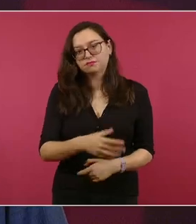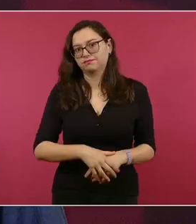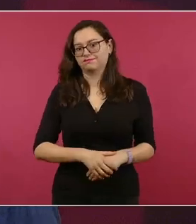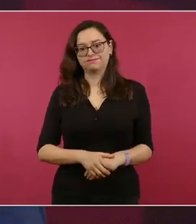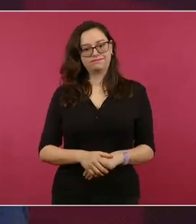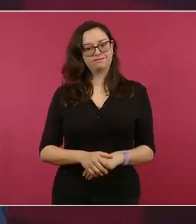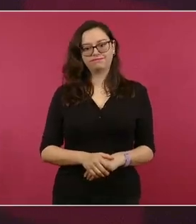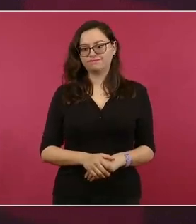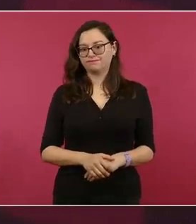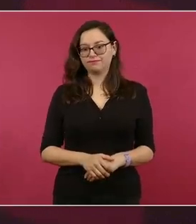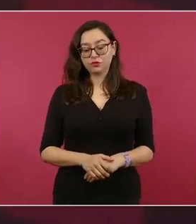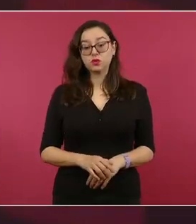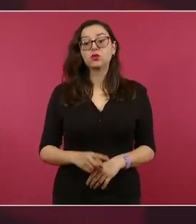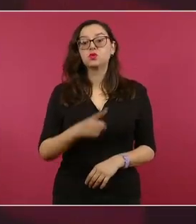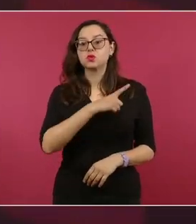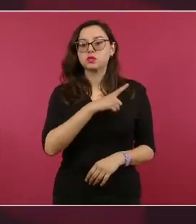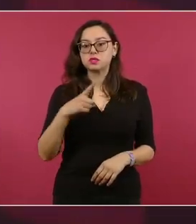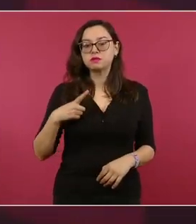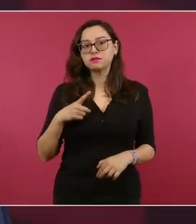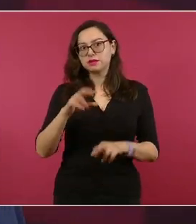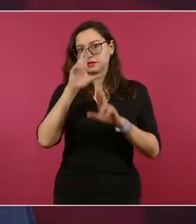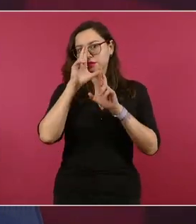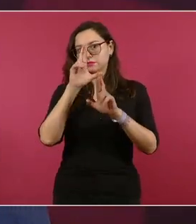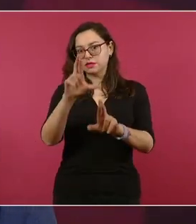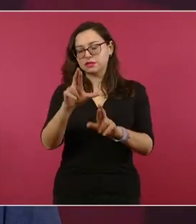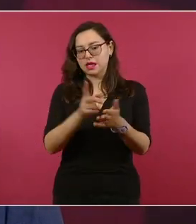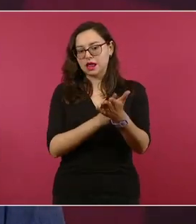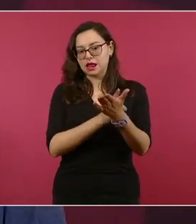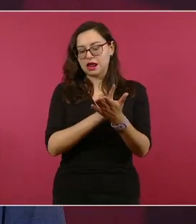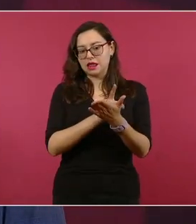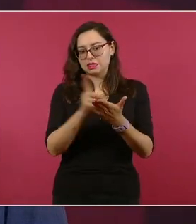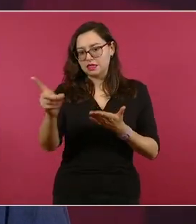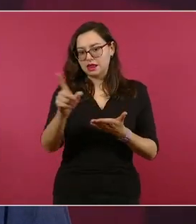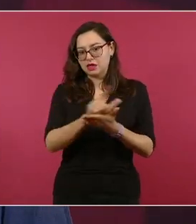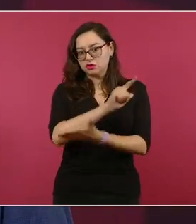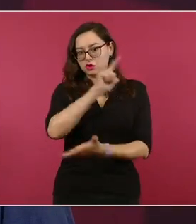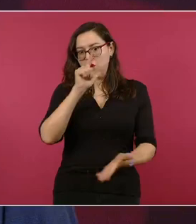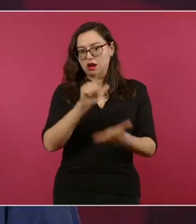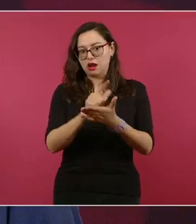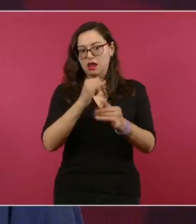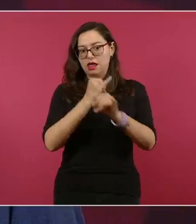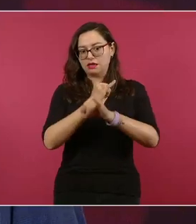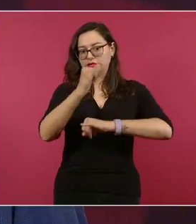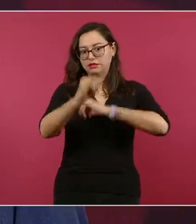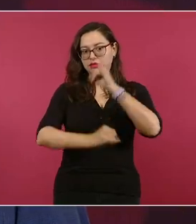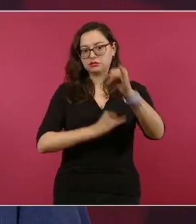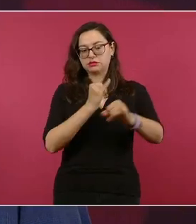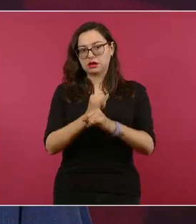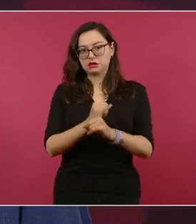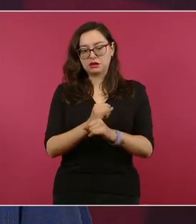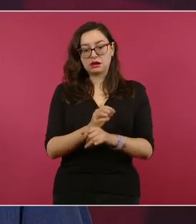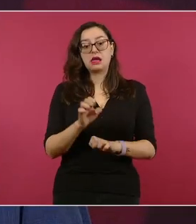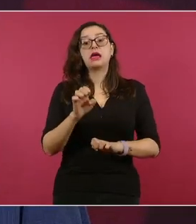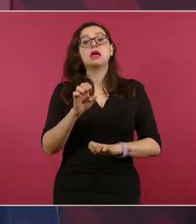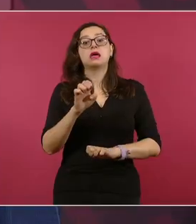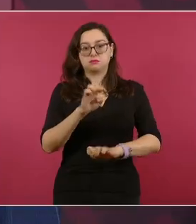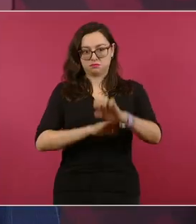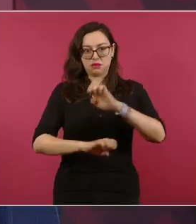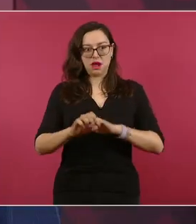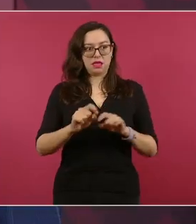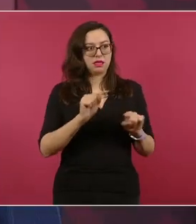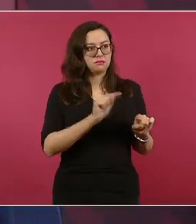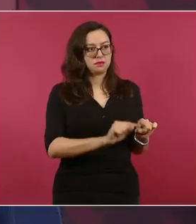que no se violen los locales, las embajadas de